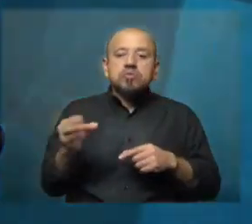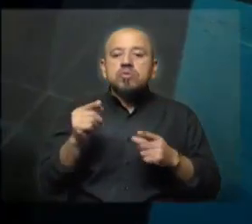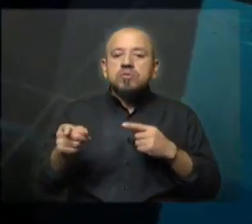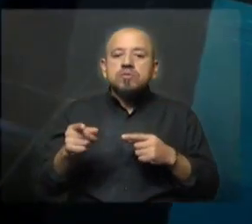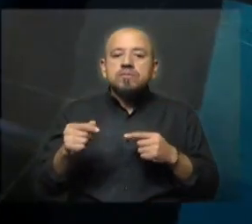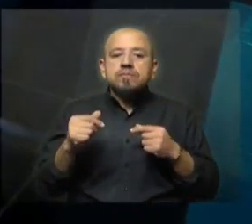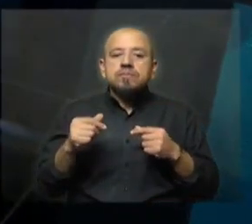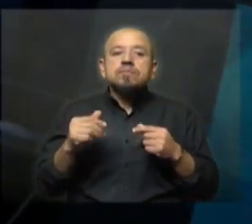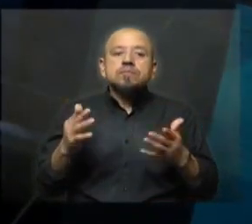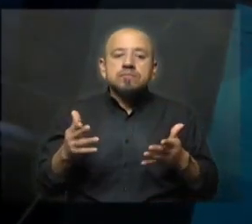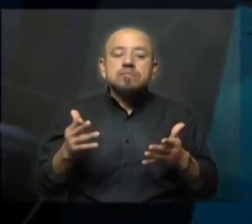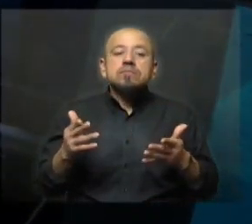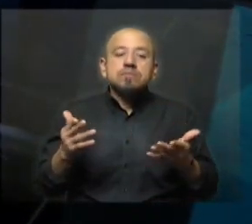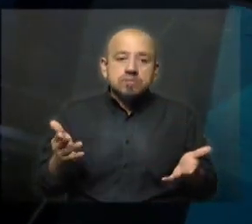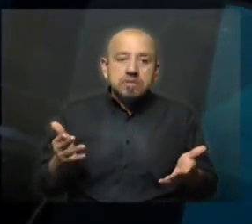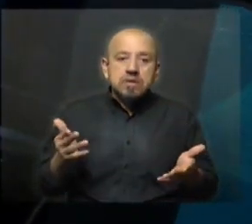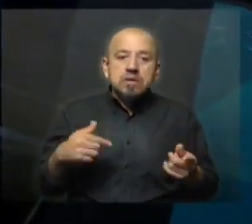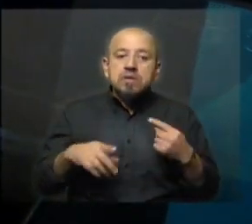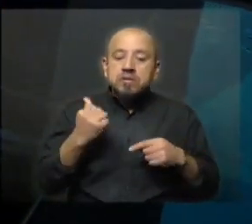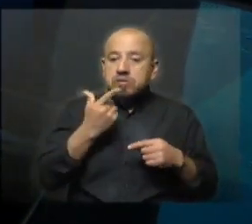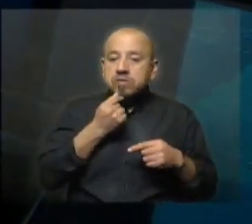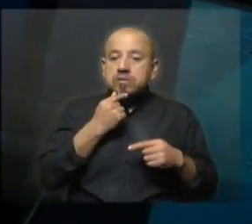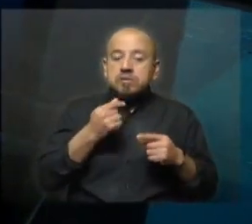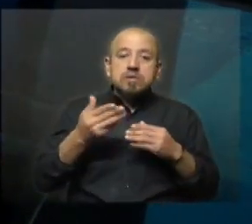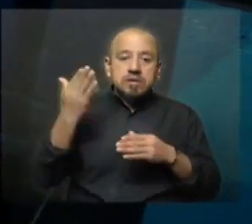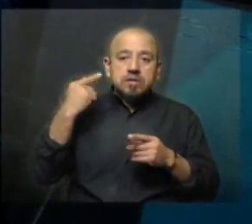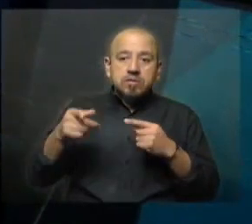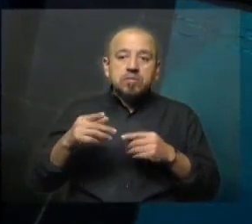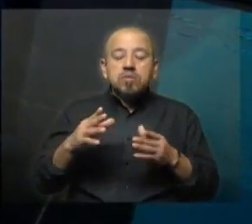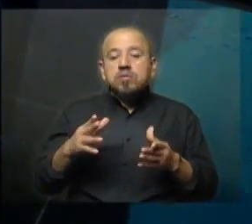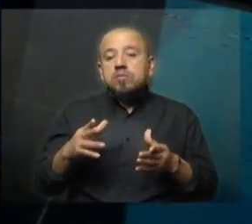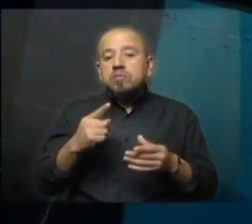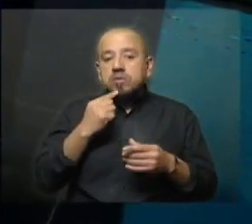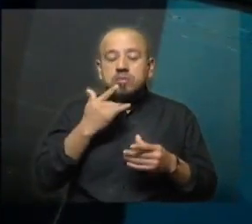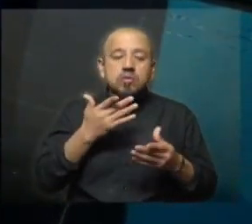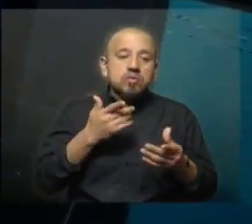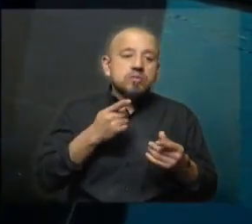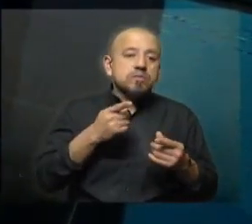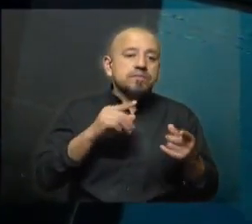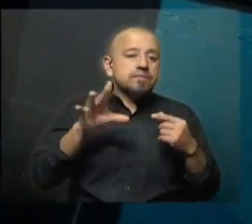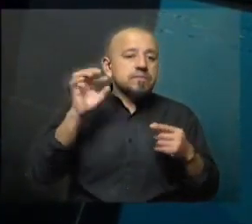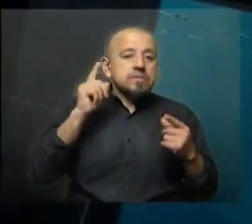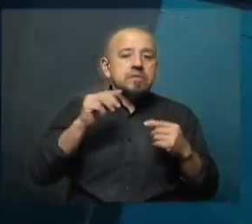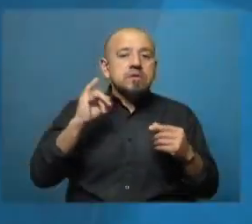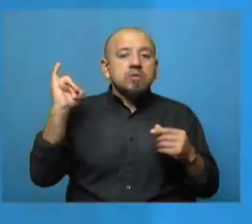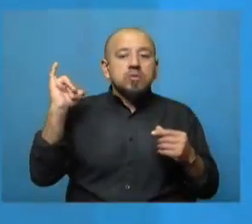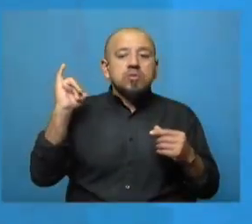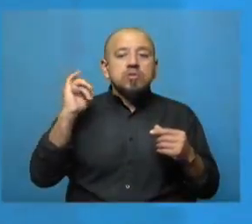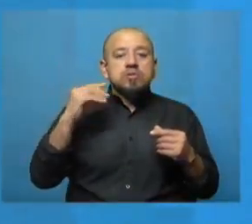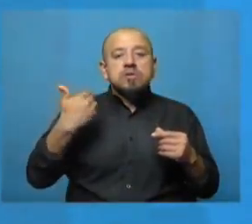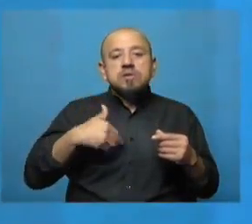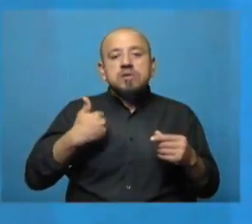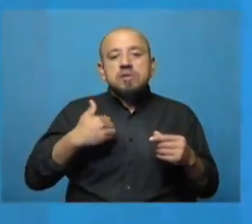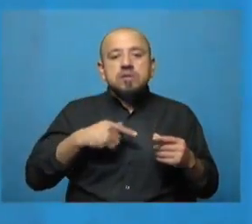se interese por lo que tú haces es es no es tan fácil como en aquella época que bueno escuchaban en colonia escuchaba mucha música Argentina